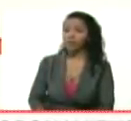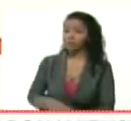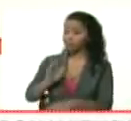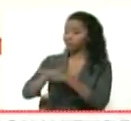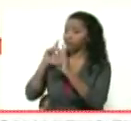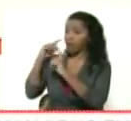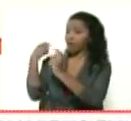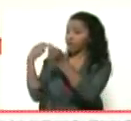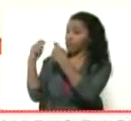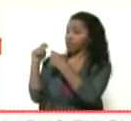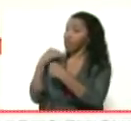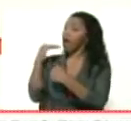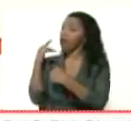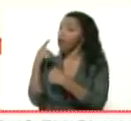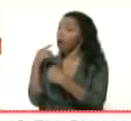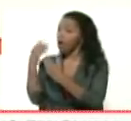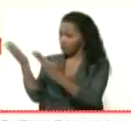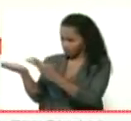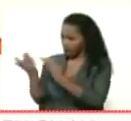tal cosa, bríndame un refresco.